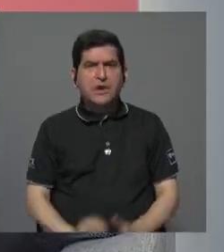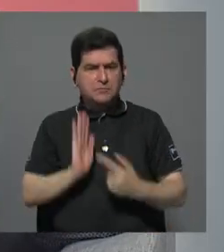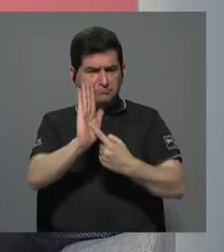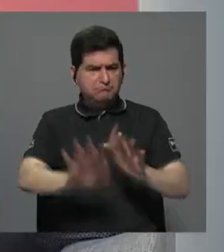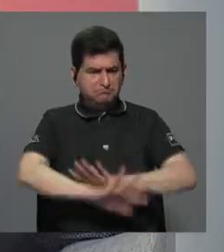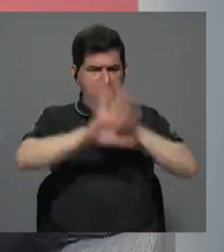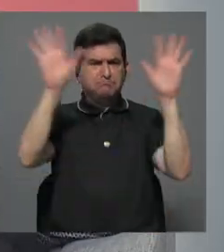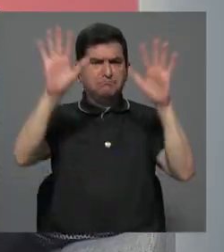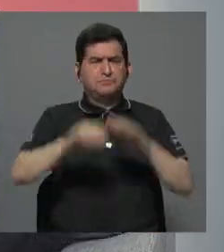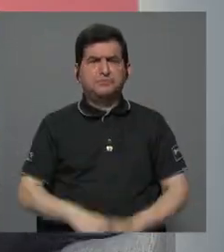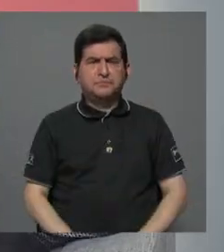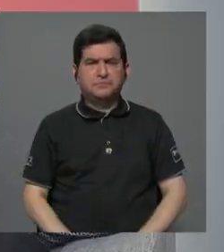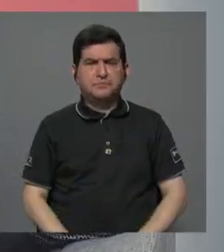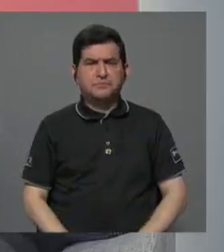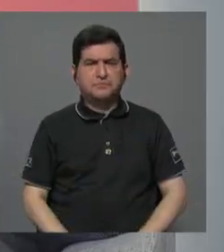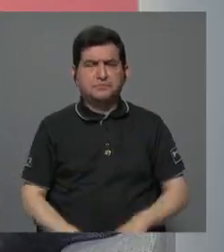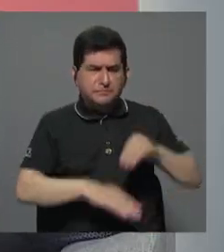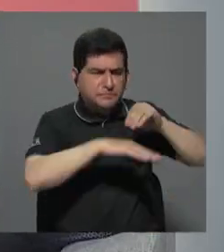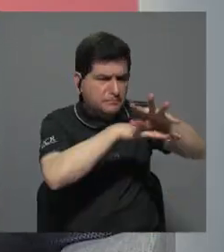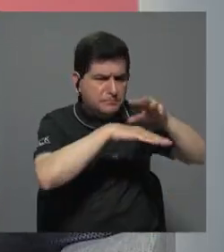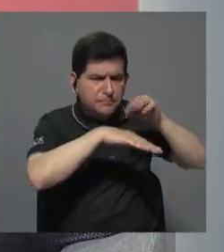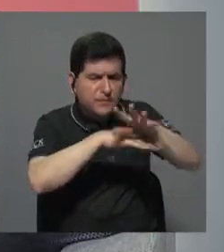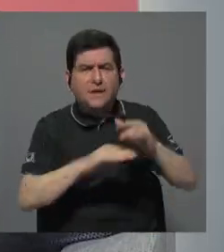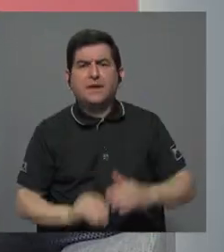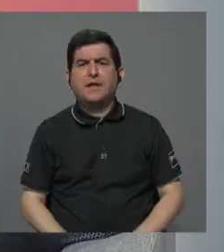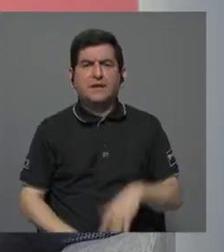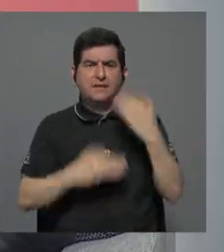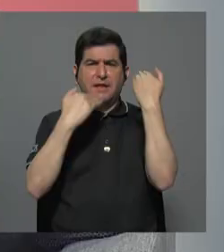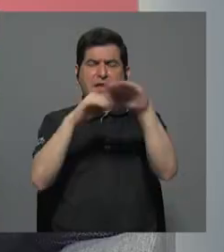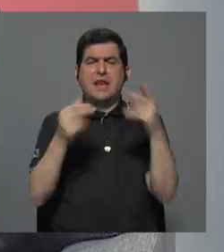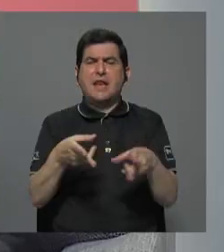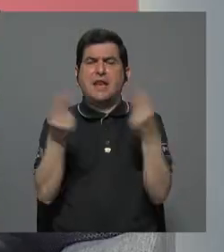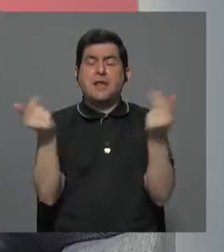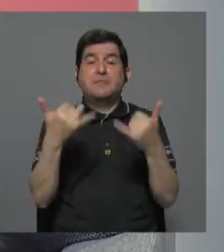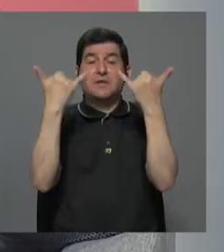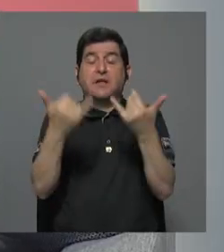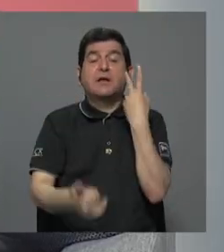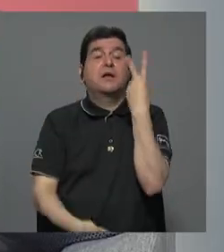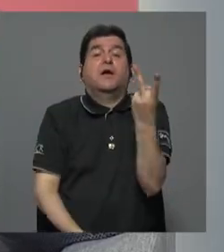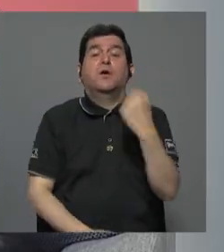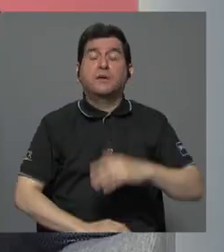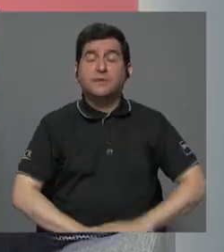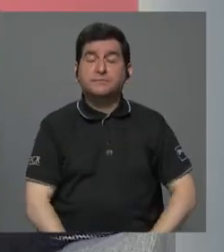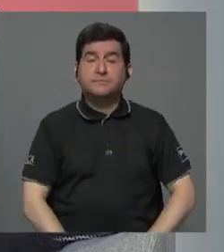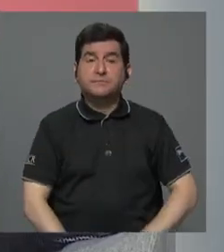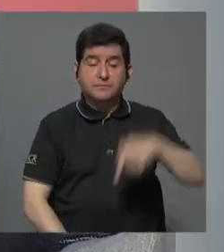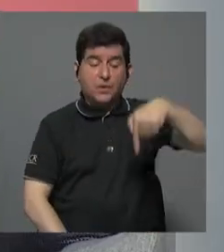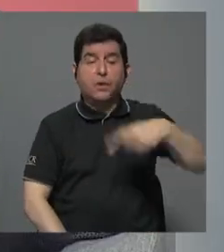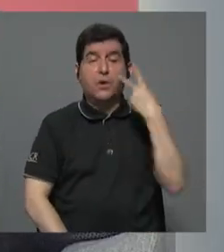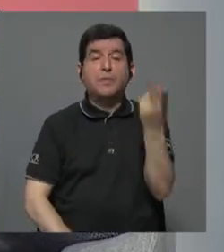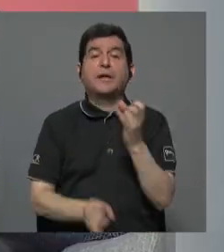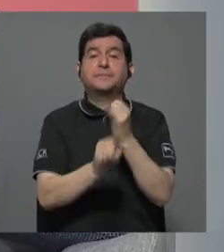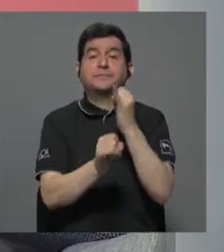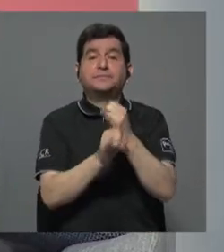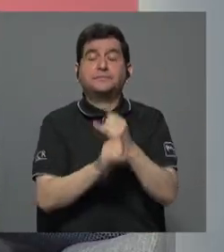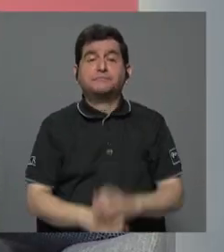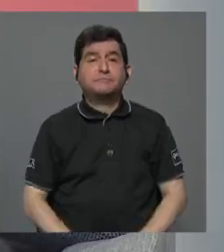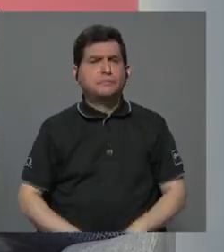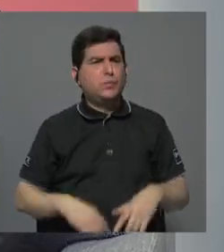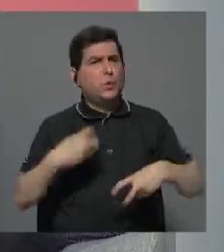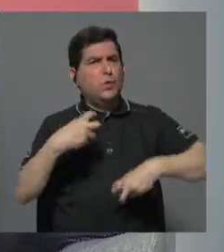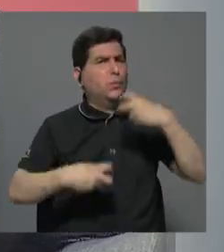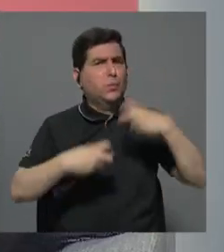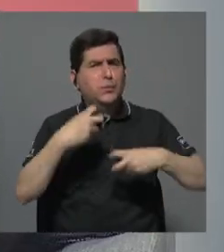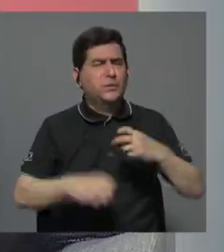claramente cuáles iban a ser las implicaciones de una regla fiscal y hoy lo estamos viendo hoy estamos bien en instituciones complicadas